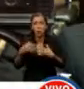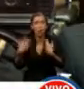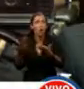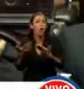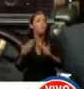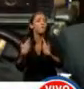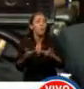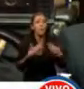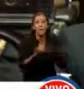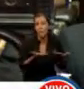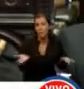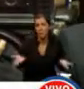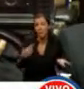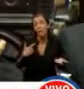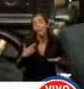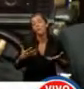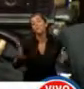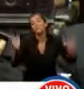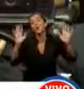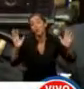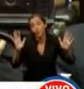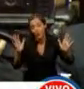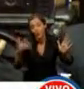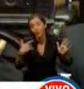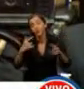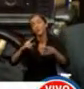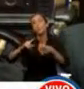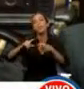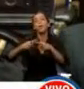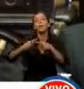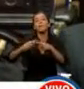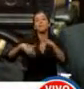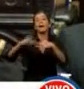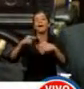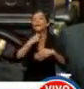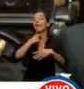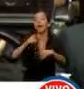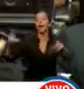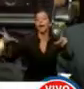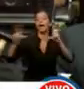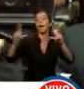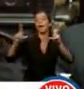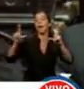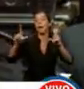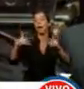a la política espectáculo que se está preparando para el día sábado. Nada más, presidente.